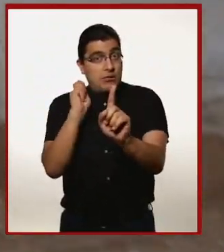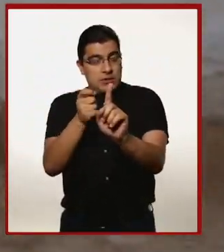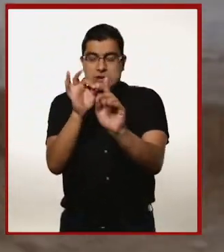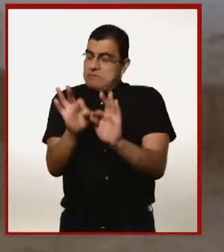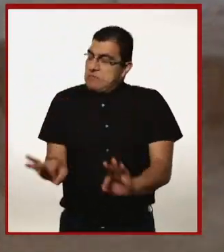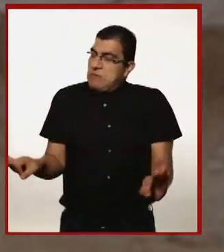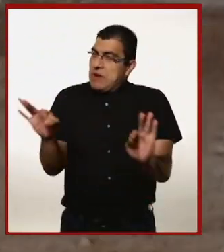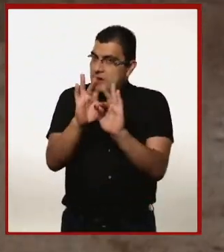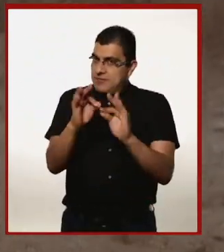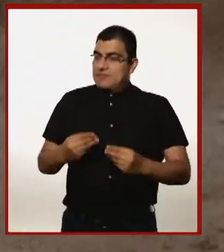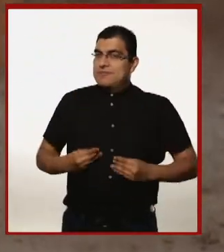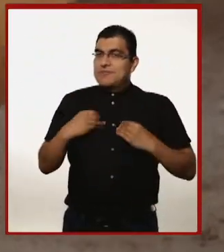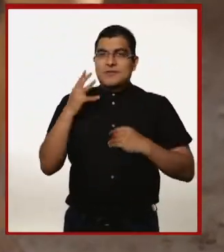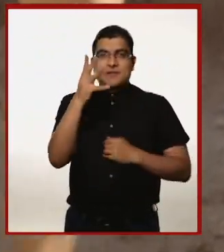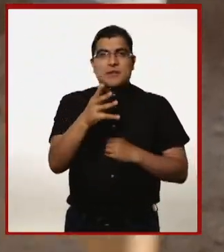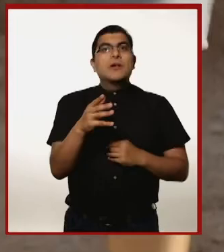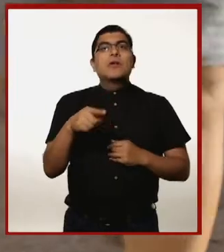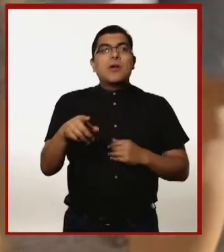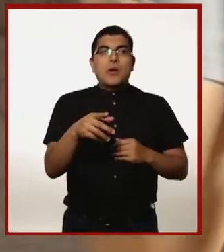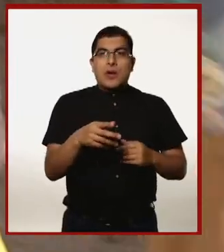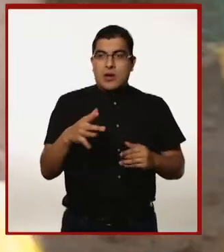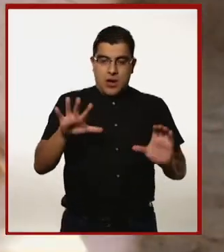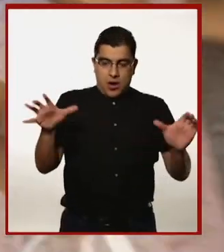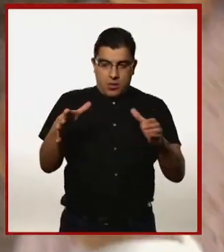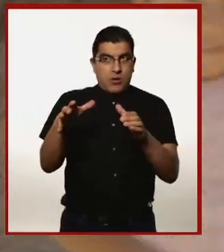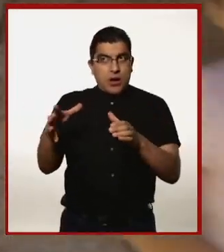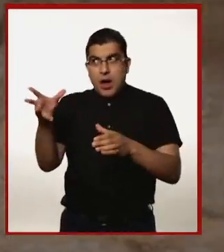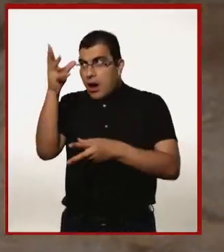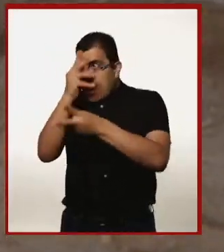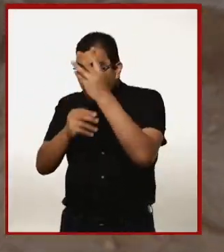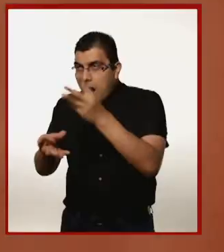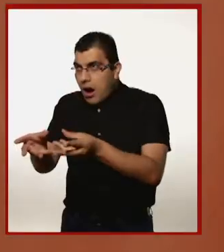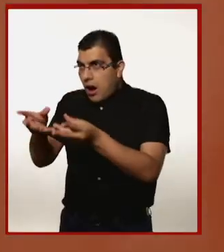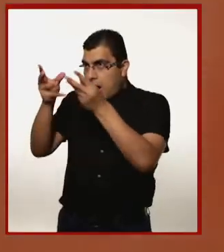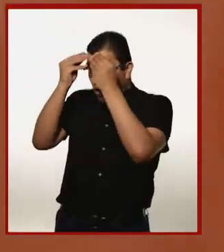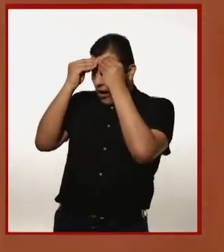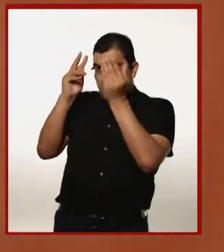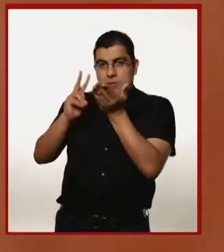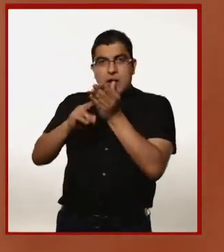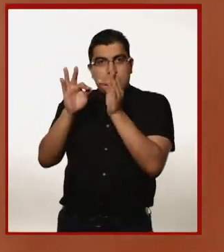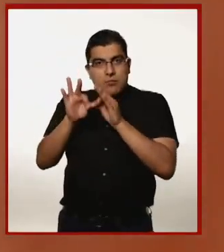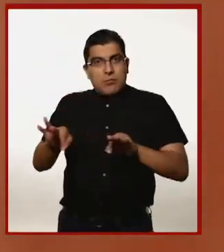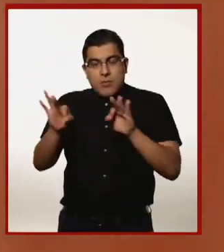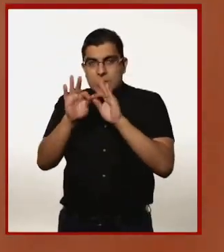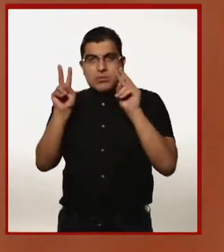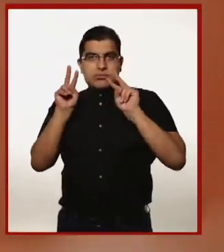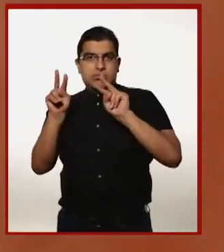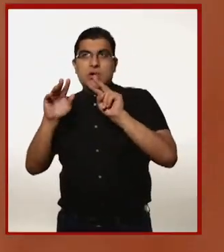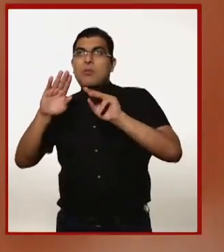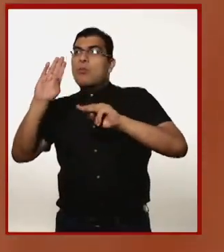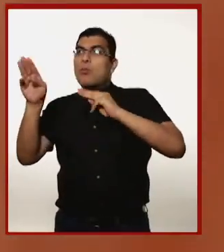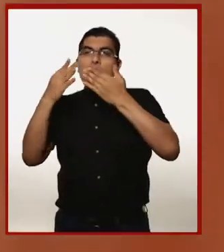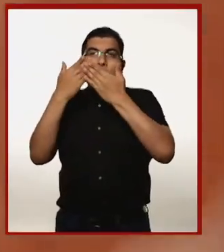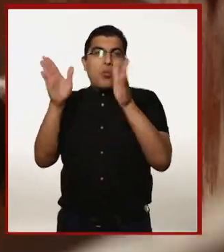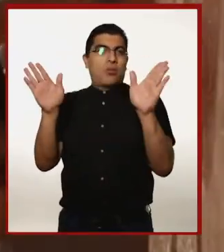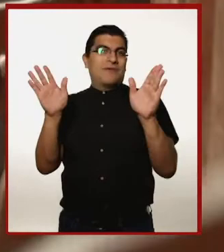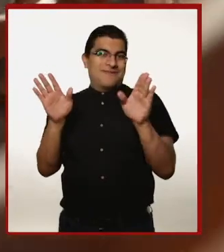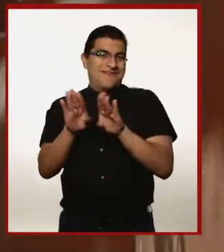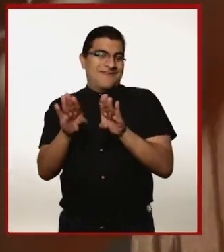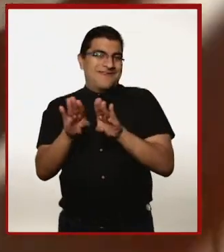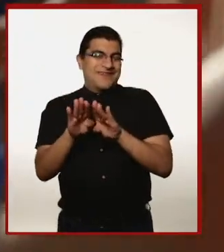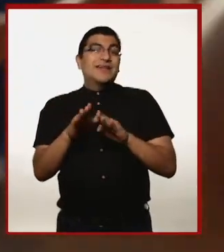vida. Los saberes que la comunidad tiene me parece que dan una base también respecto a la visión que tenemos del